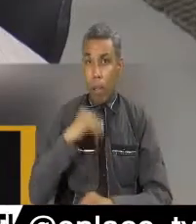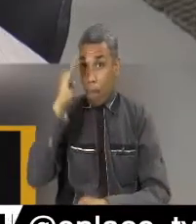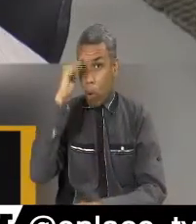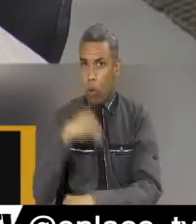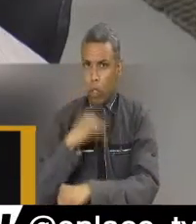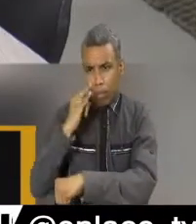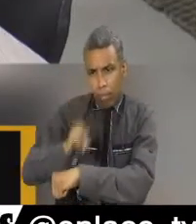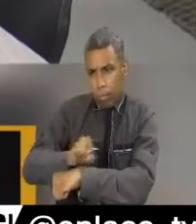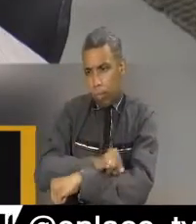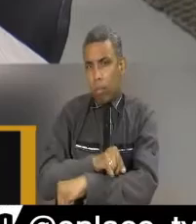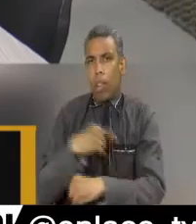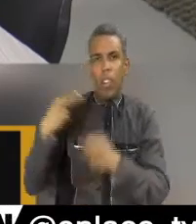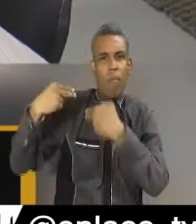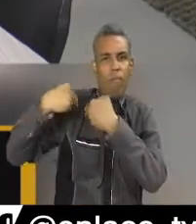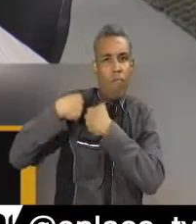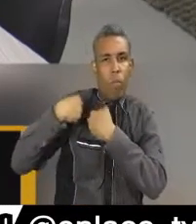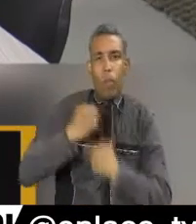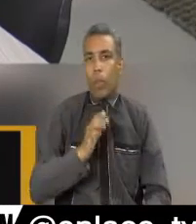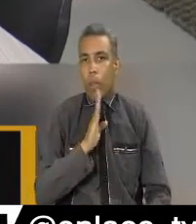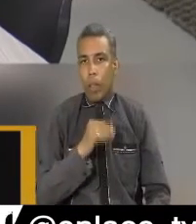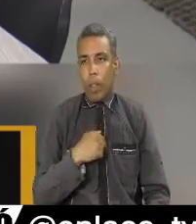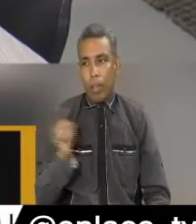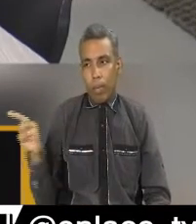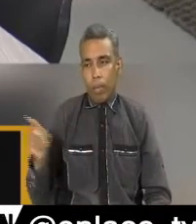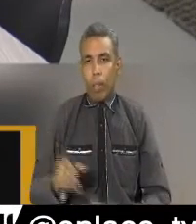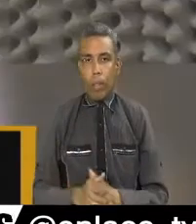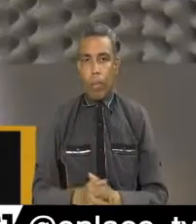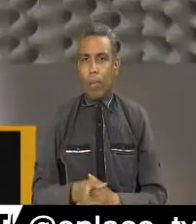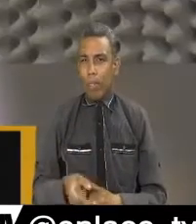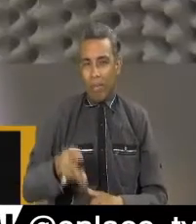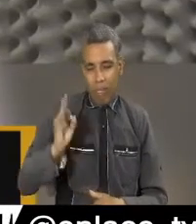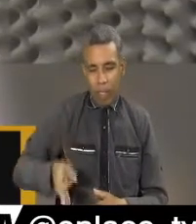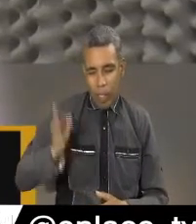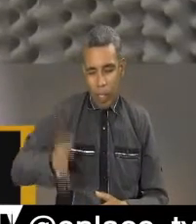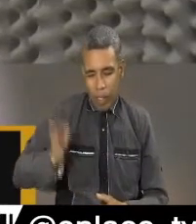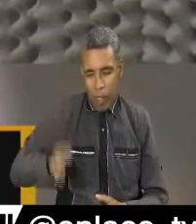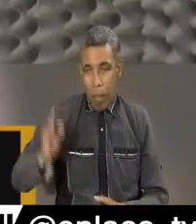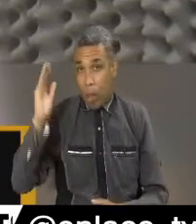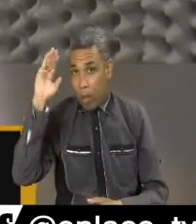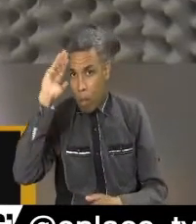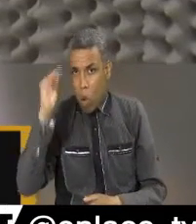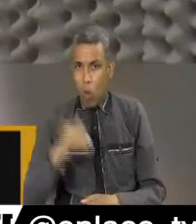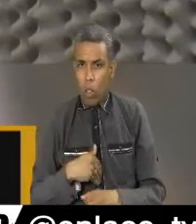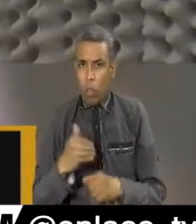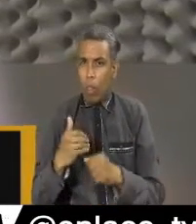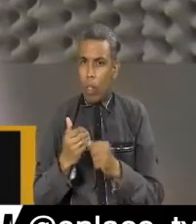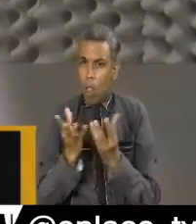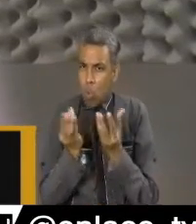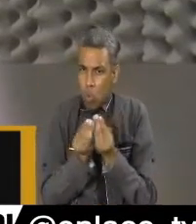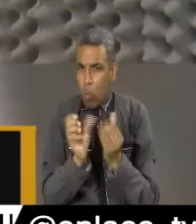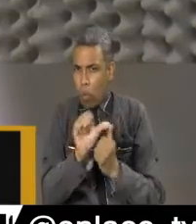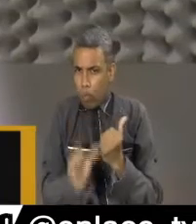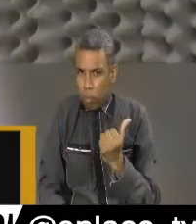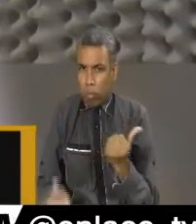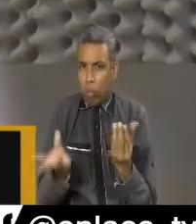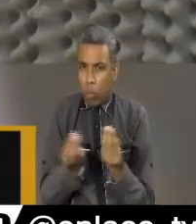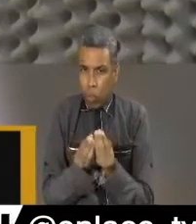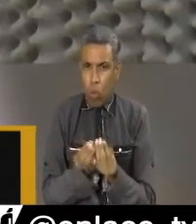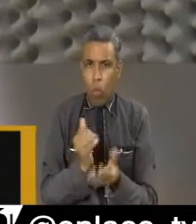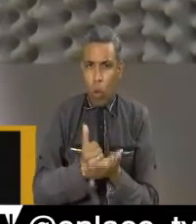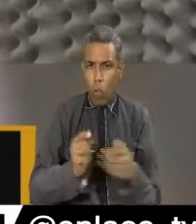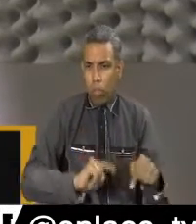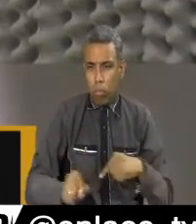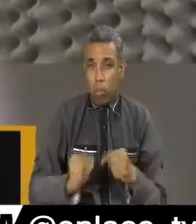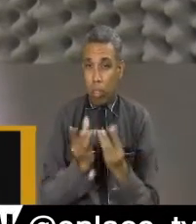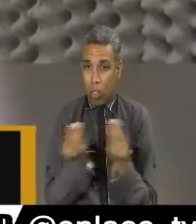cargo. Digamos que existe una inspección permanente, siempre va a haber un inspector de turno con un equipo de trabajo, un equipo de apoyo jurídico y otro de gestión